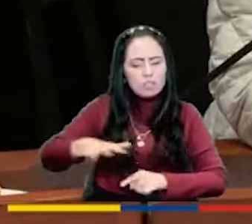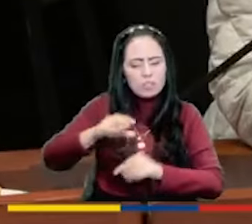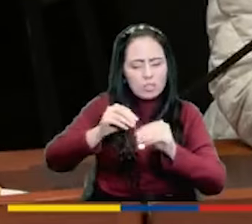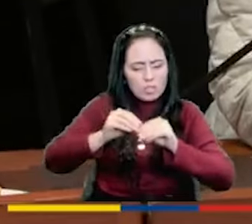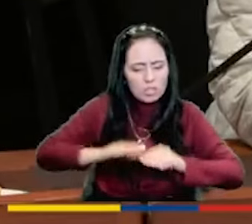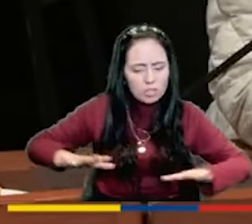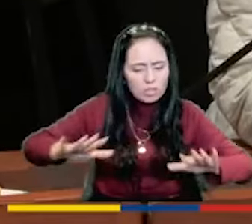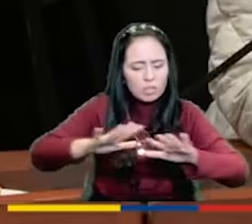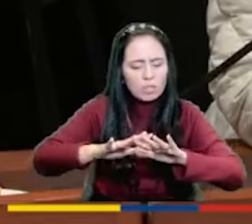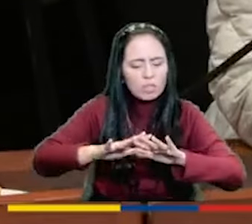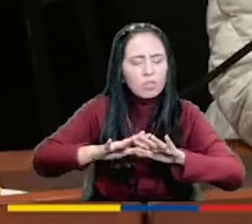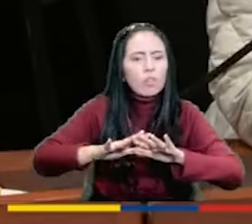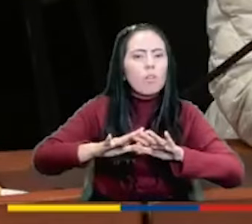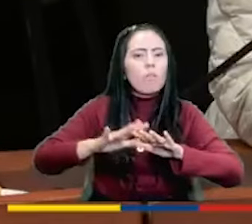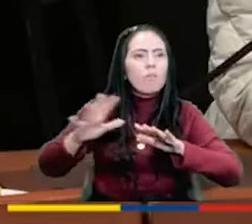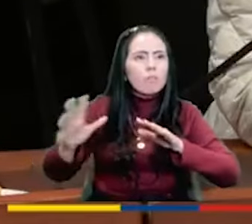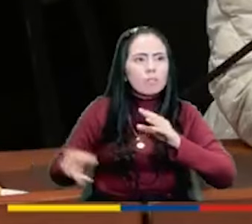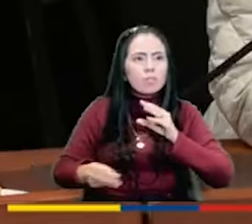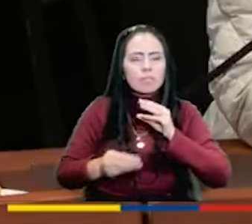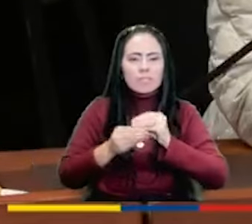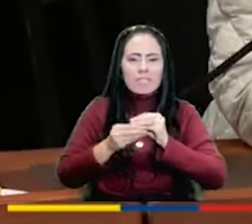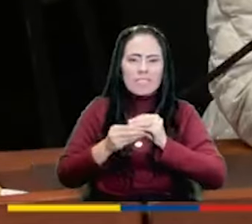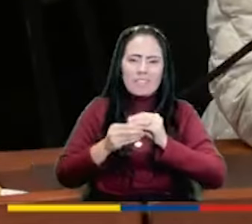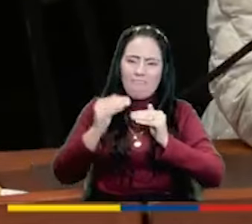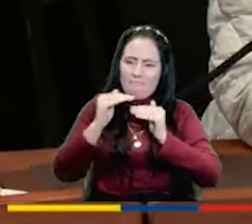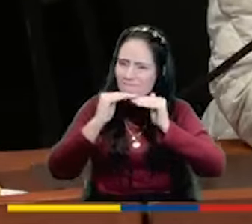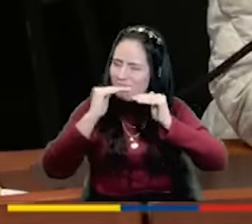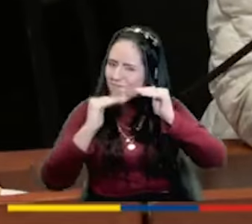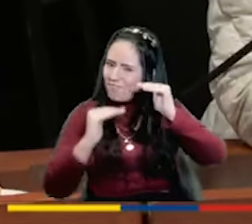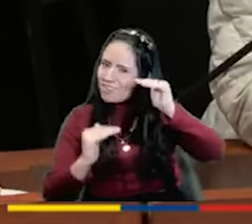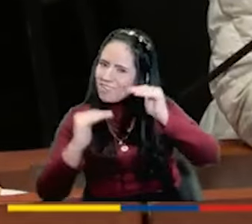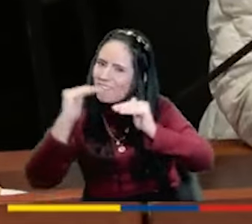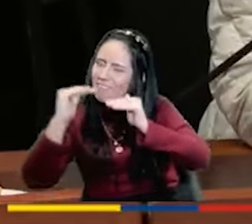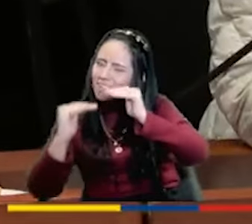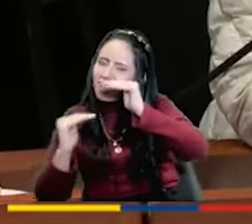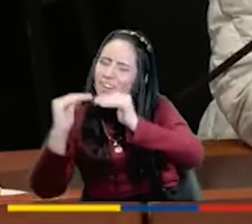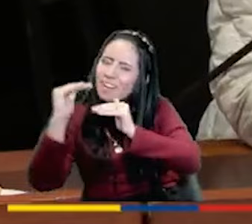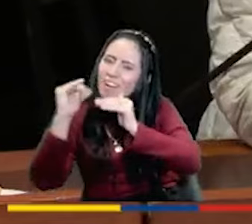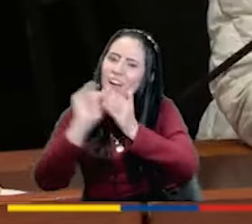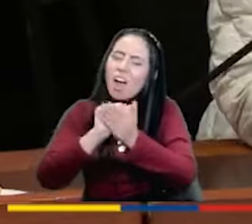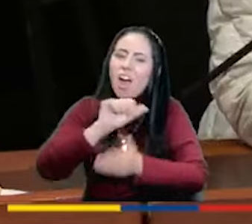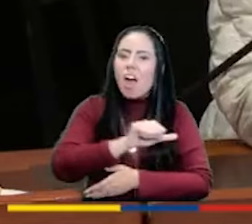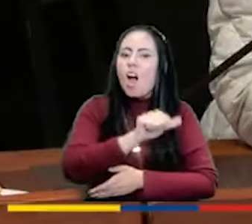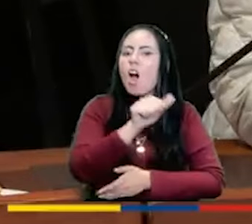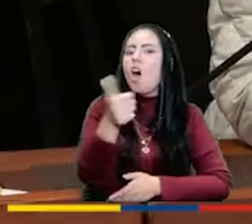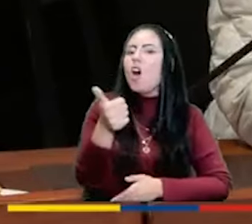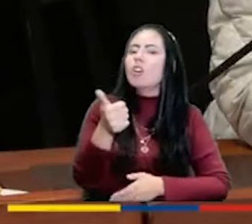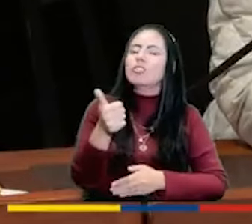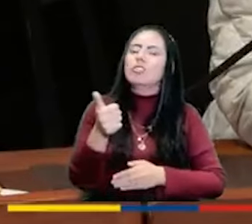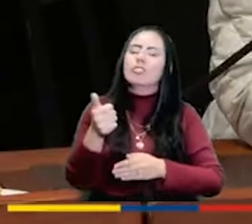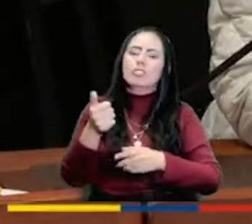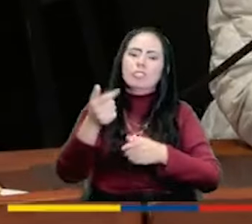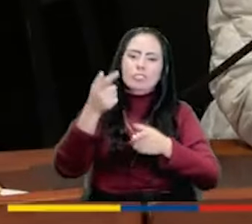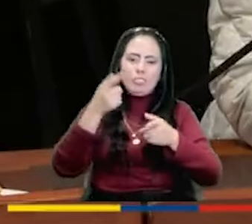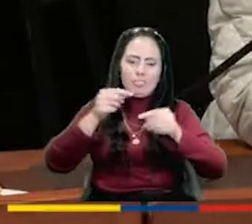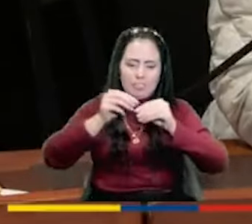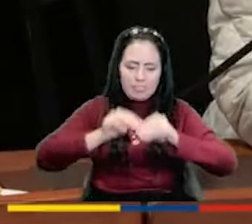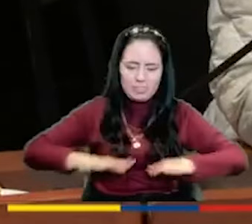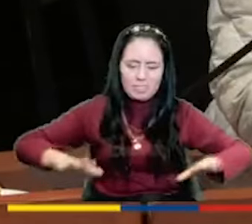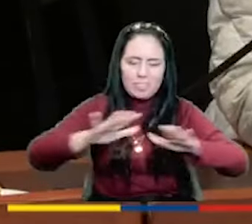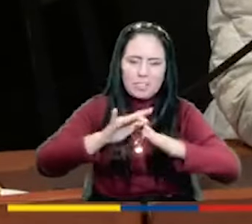territorios son inferiores que los que se definen a otros territorios donde no hay presencia